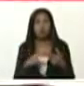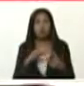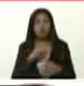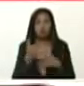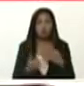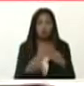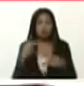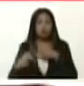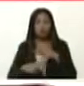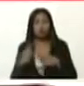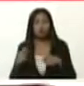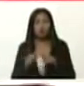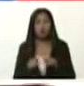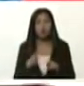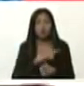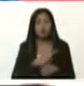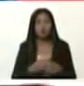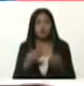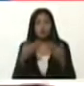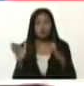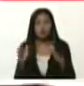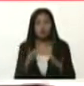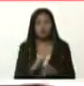proyectos productivos del poder popular.